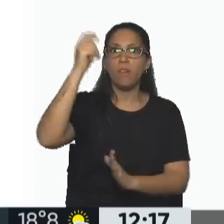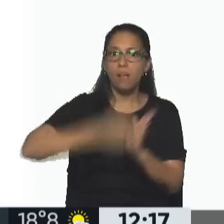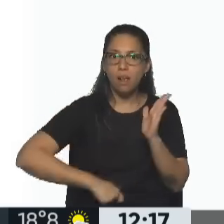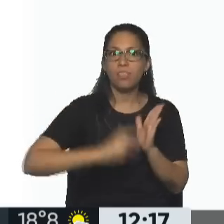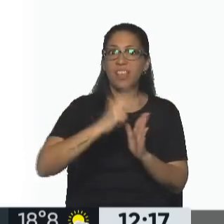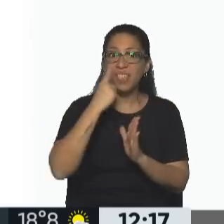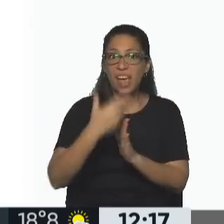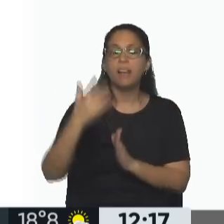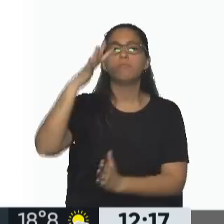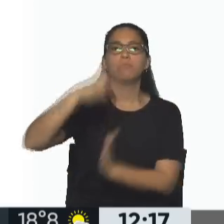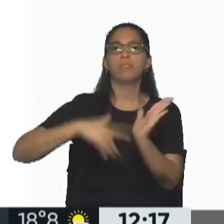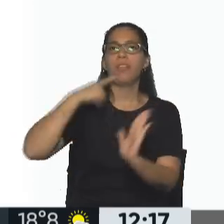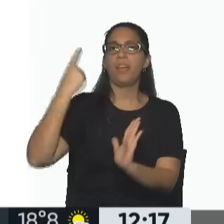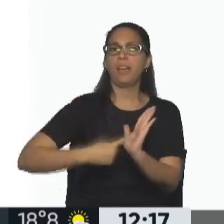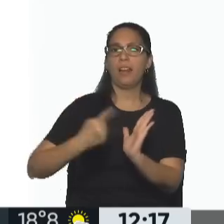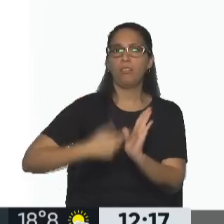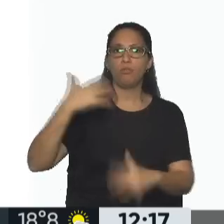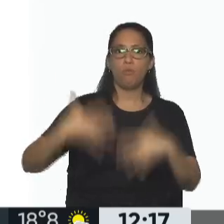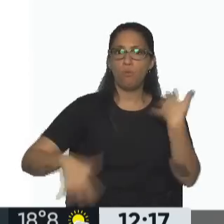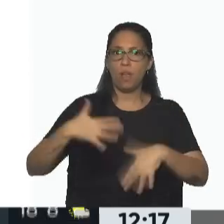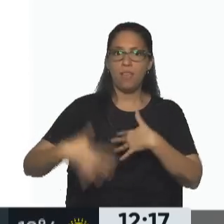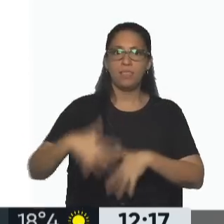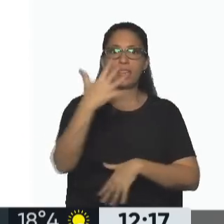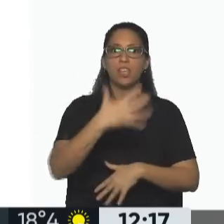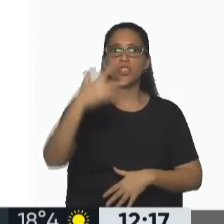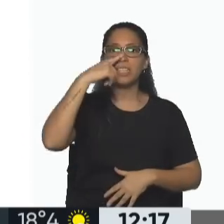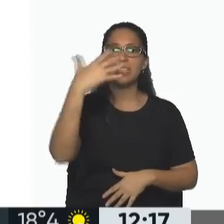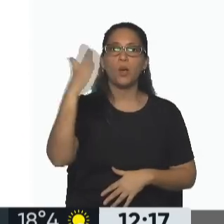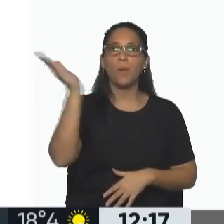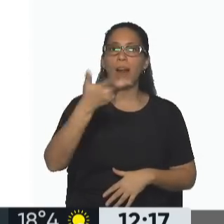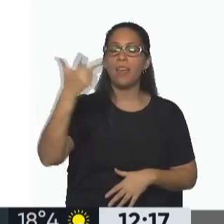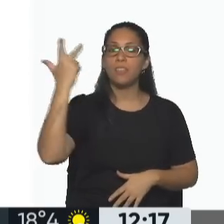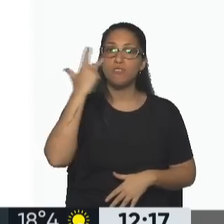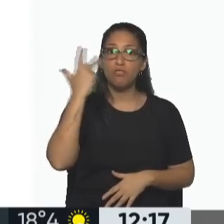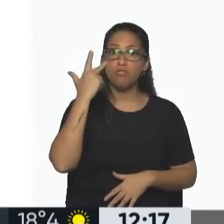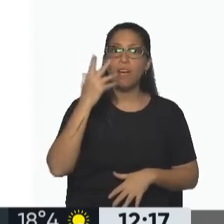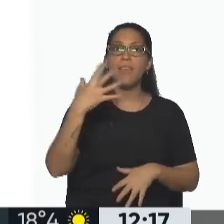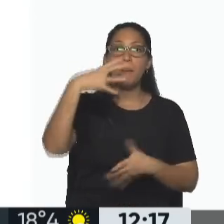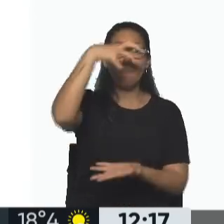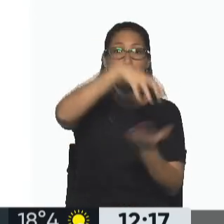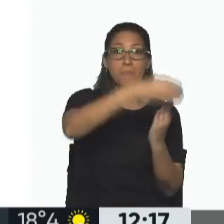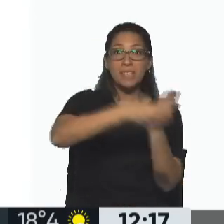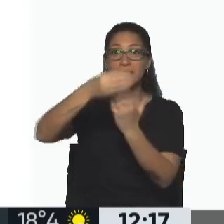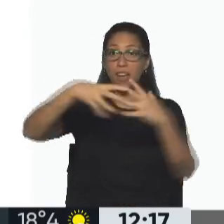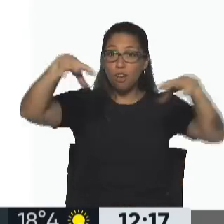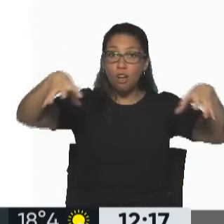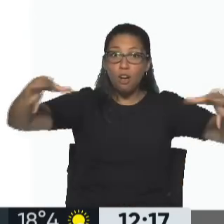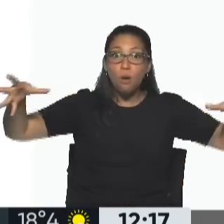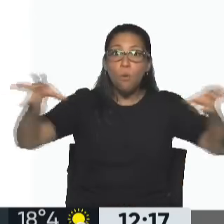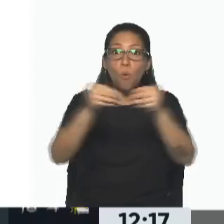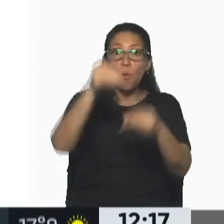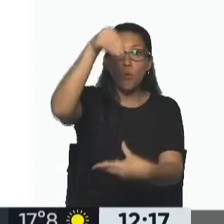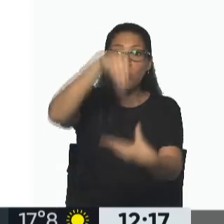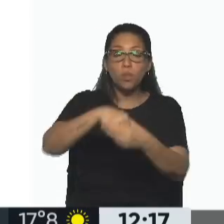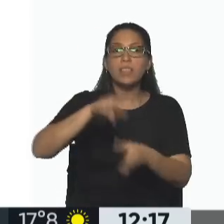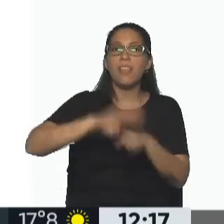el Decreto de Necesidad y Urgencia 575/18, que unifica los ministerios y coloca la competencia sobre la gestión de la